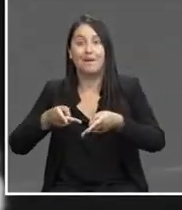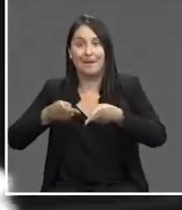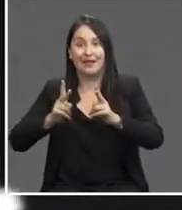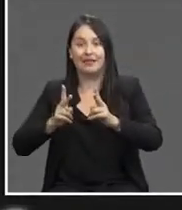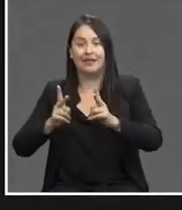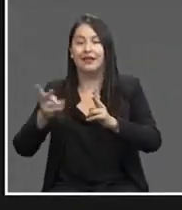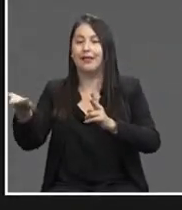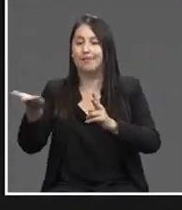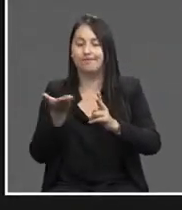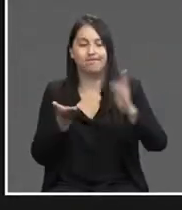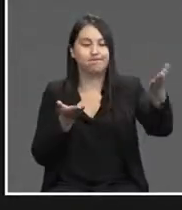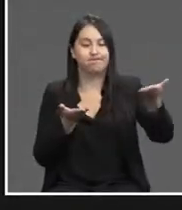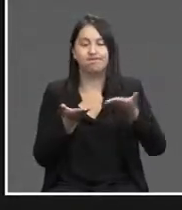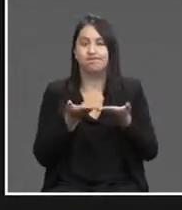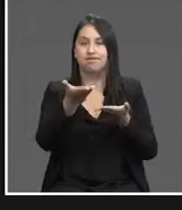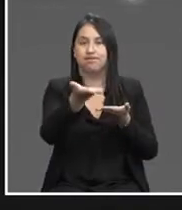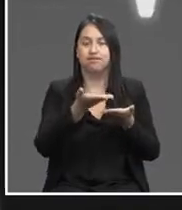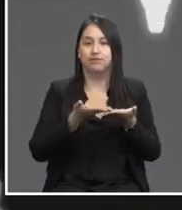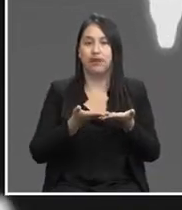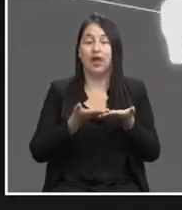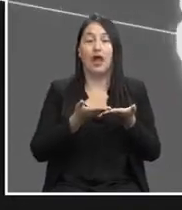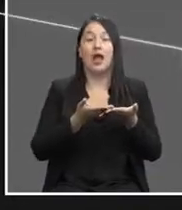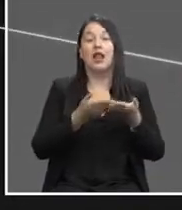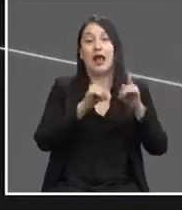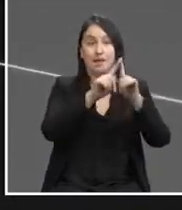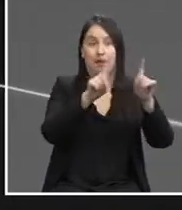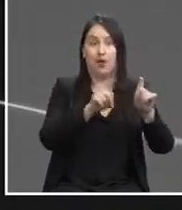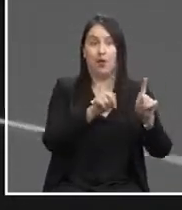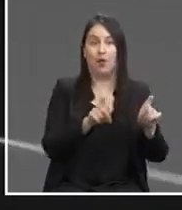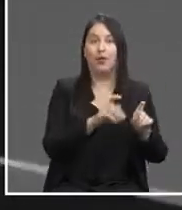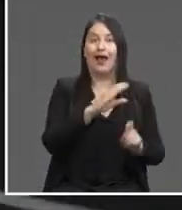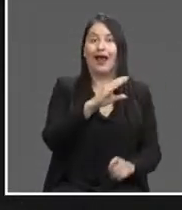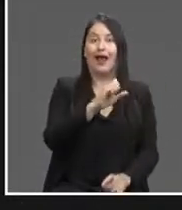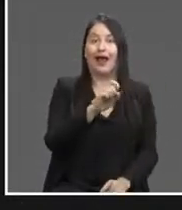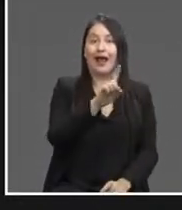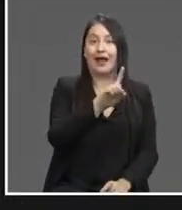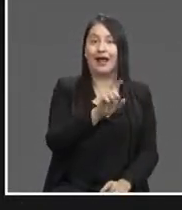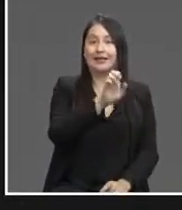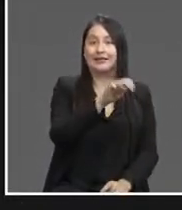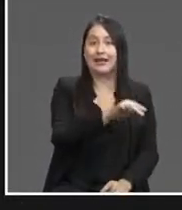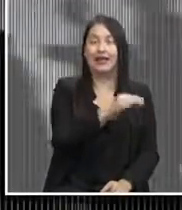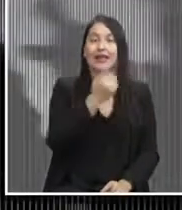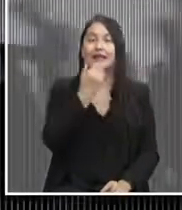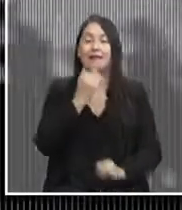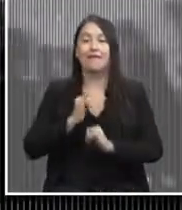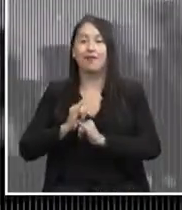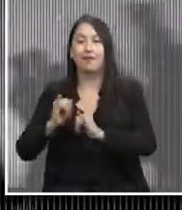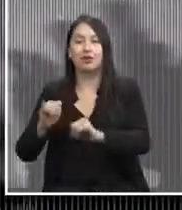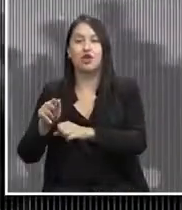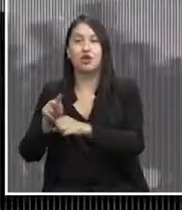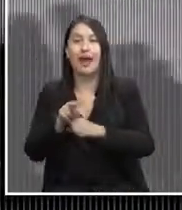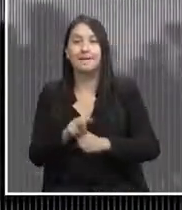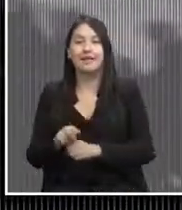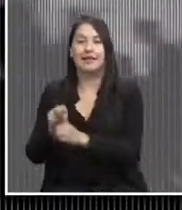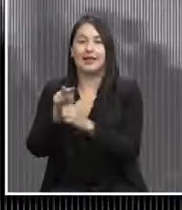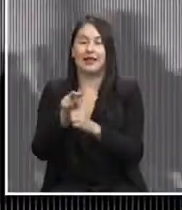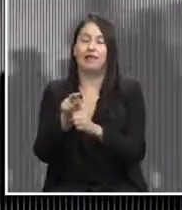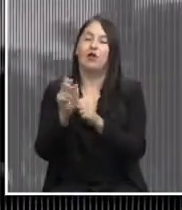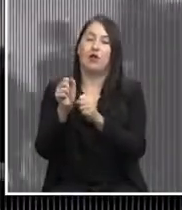En este caso me refiero no solamente a las encuestas a hogares, sino que también a datos administrativos, por ejemplo, que pueden venir